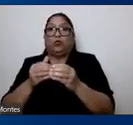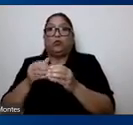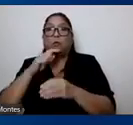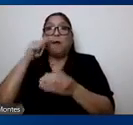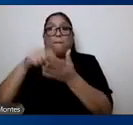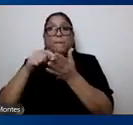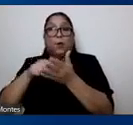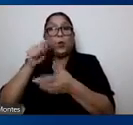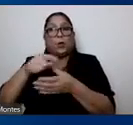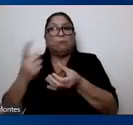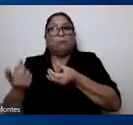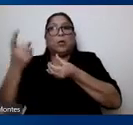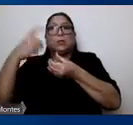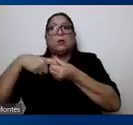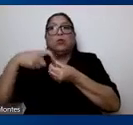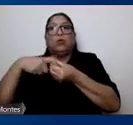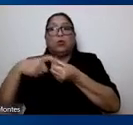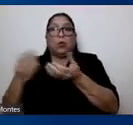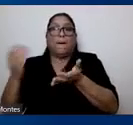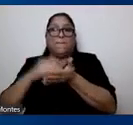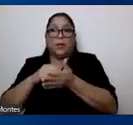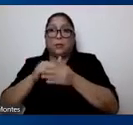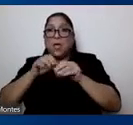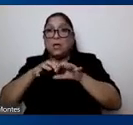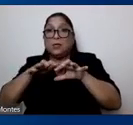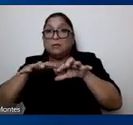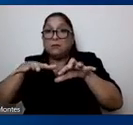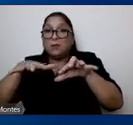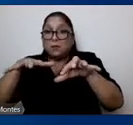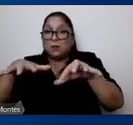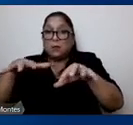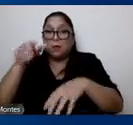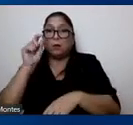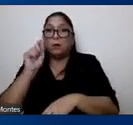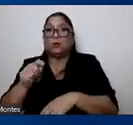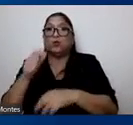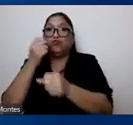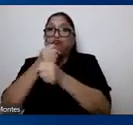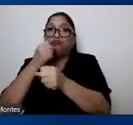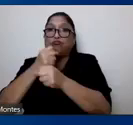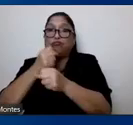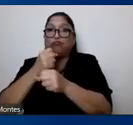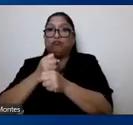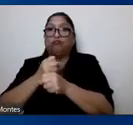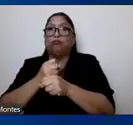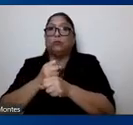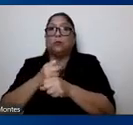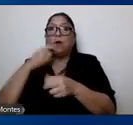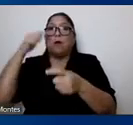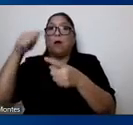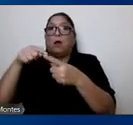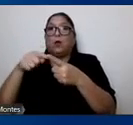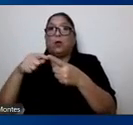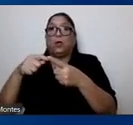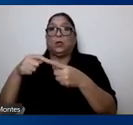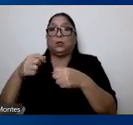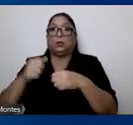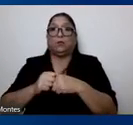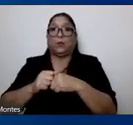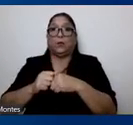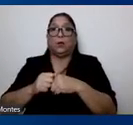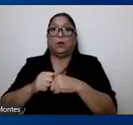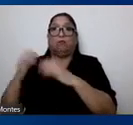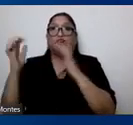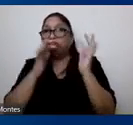ya se involucran a un poco más, se extiende su función hacia lo que es la lucha contra